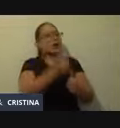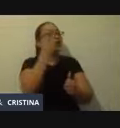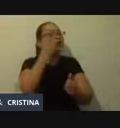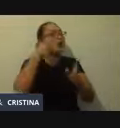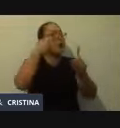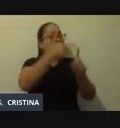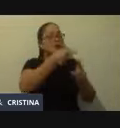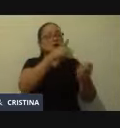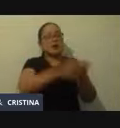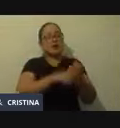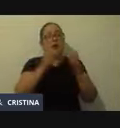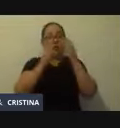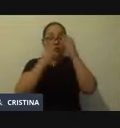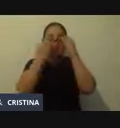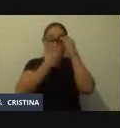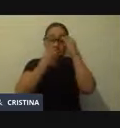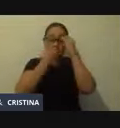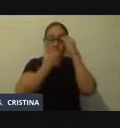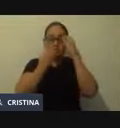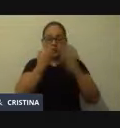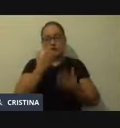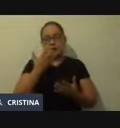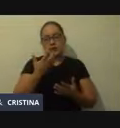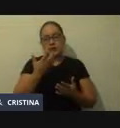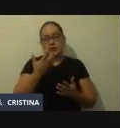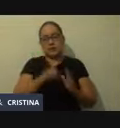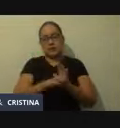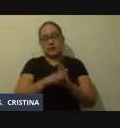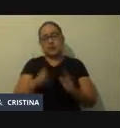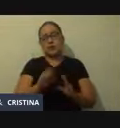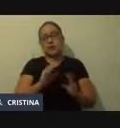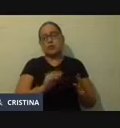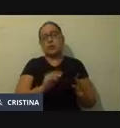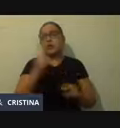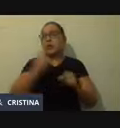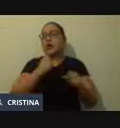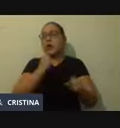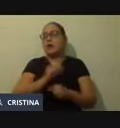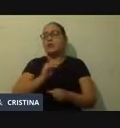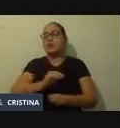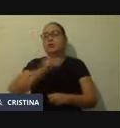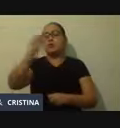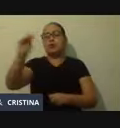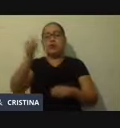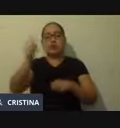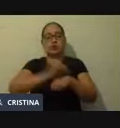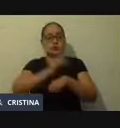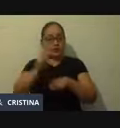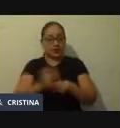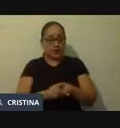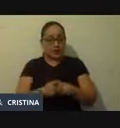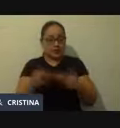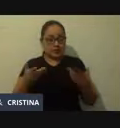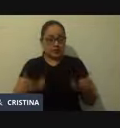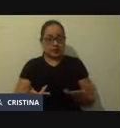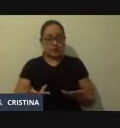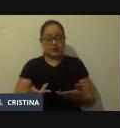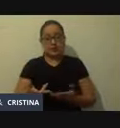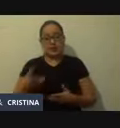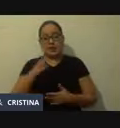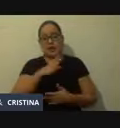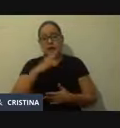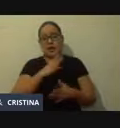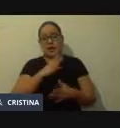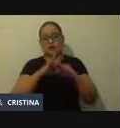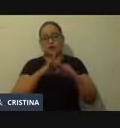de escuelas, ¿no? Donde a lo mejor se pueden estudiar fuera un año o que eran muy padres, porque eran unos sistemas